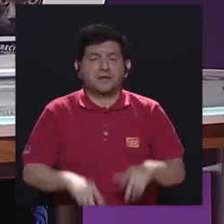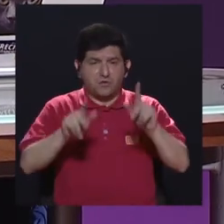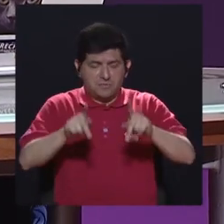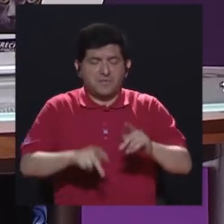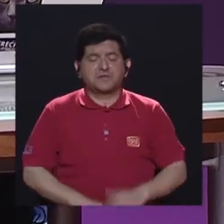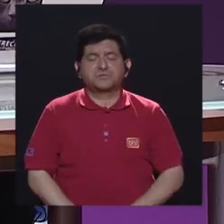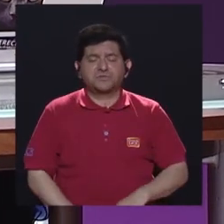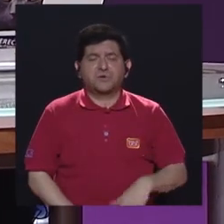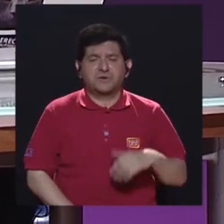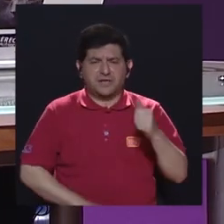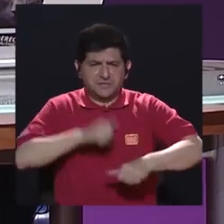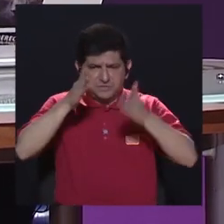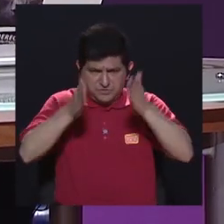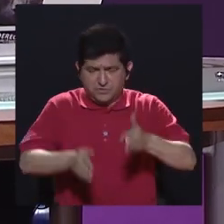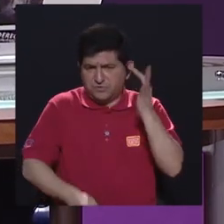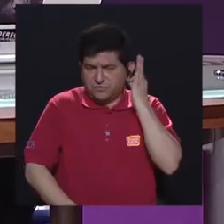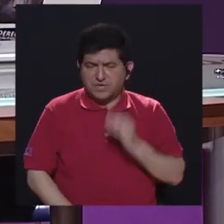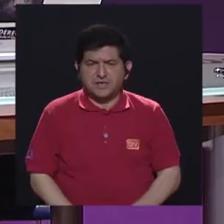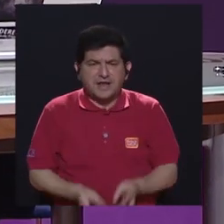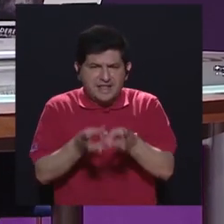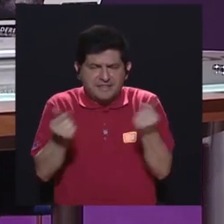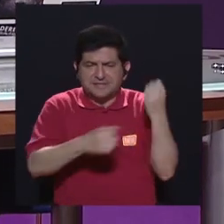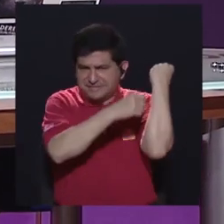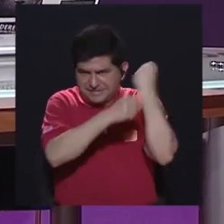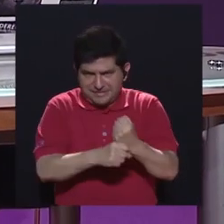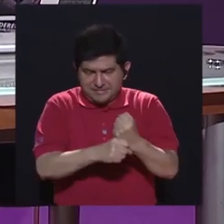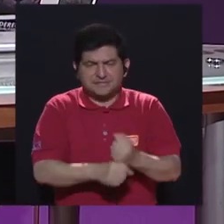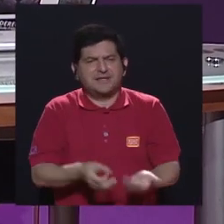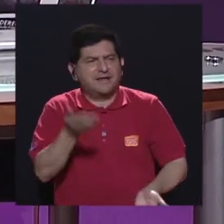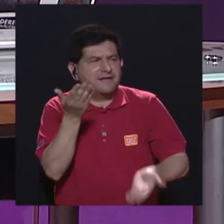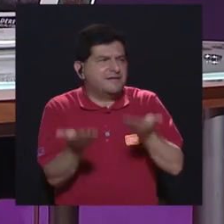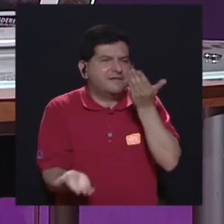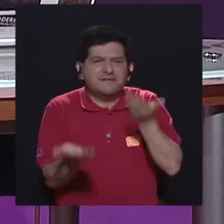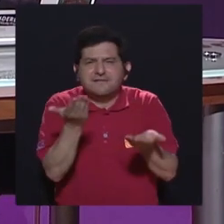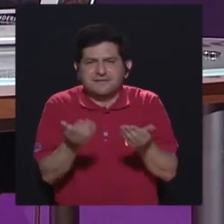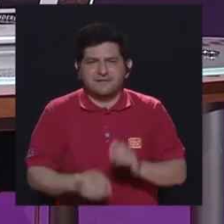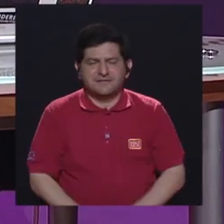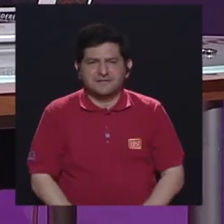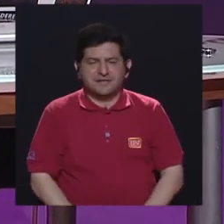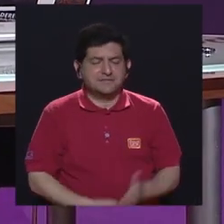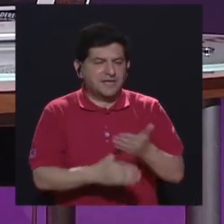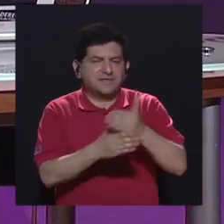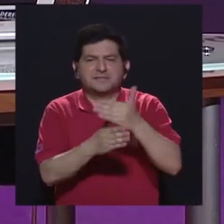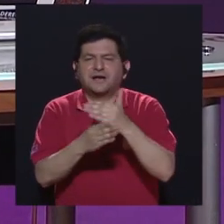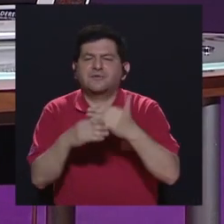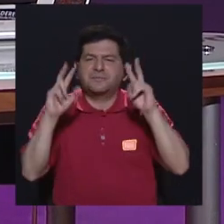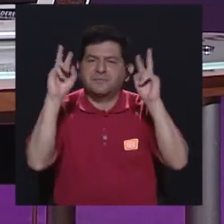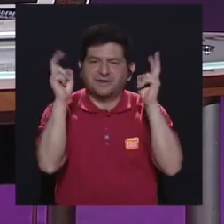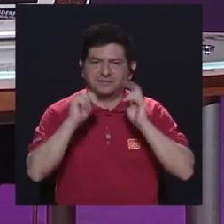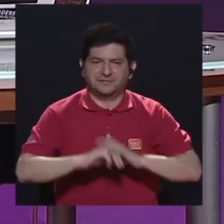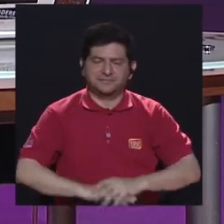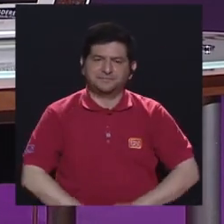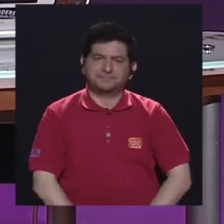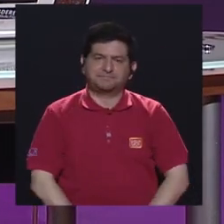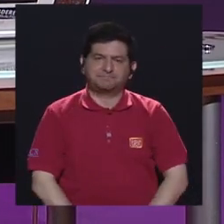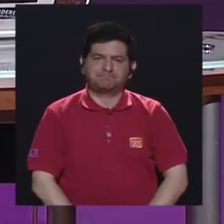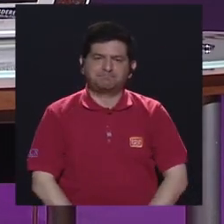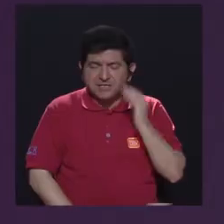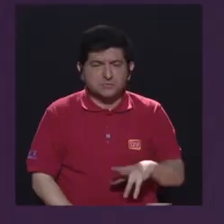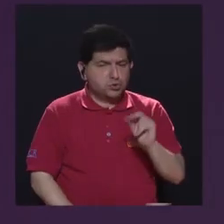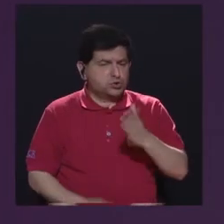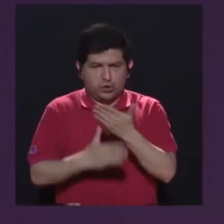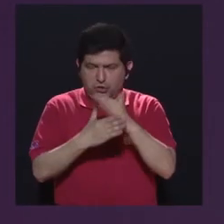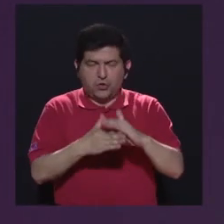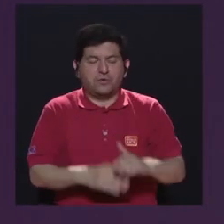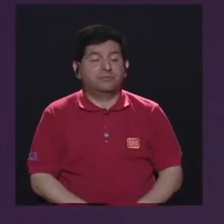decoloniales y así, pues, o sea, creo que es un tema más de compartirse. Sí, bueno, ante